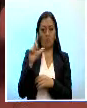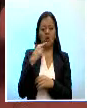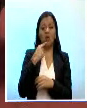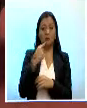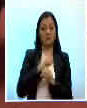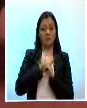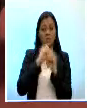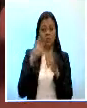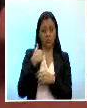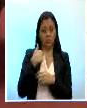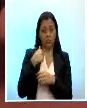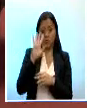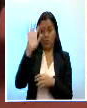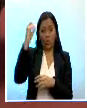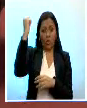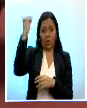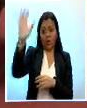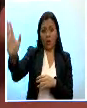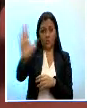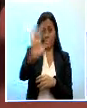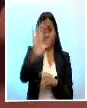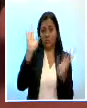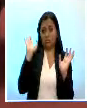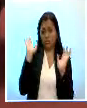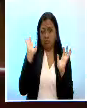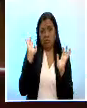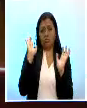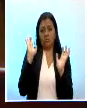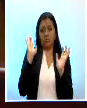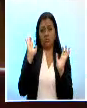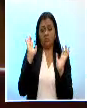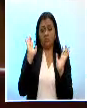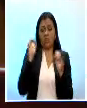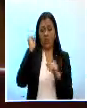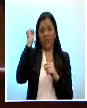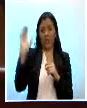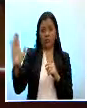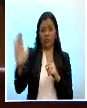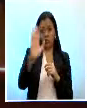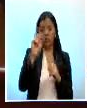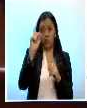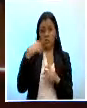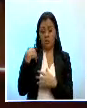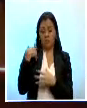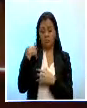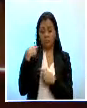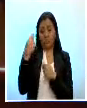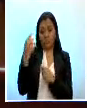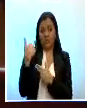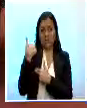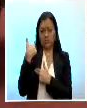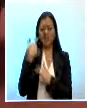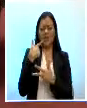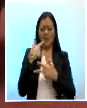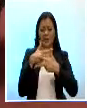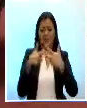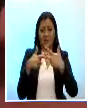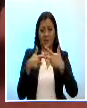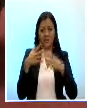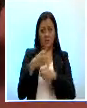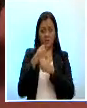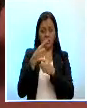Nosotros estamos de acuerdo, es su derecho de que ellos tienen, de que el Estado debe garantizar. Es decir, los tres seguros se están manejando de diferente